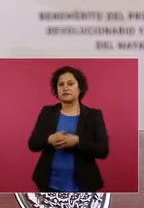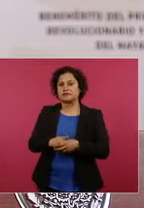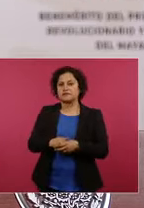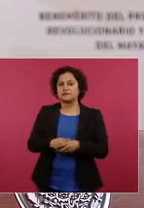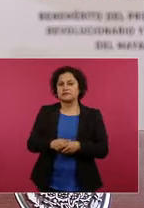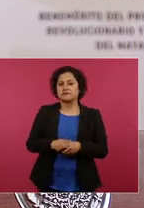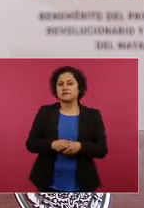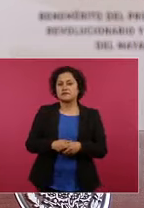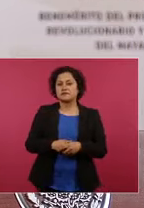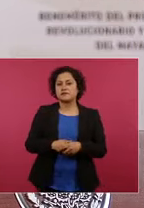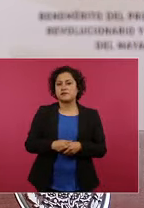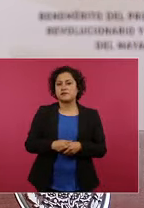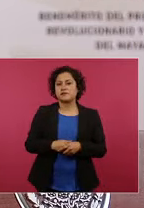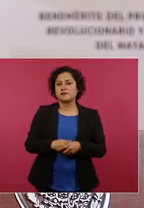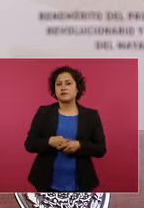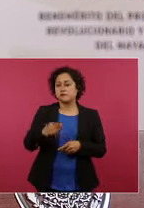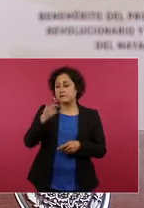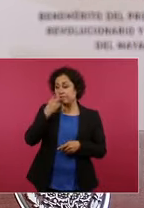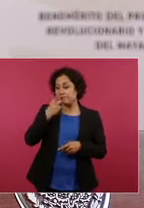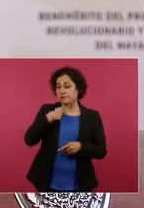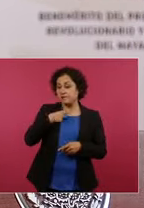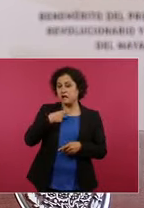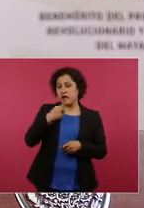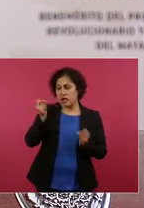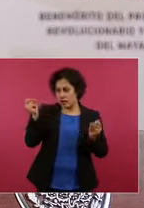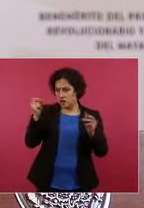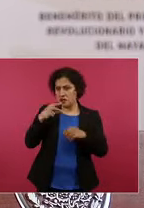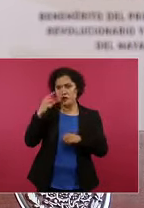Para demostrarte de que no